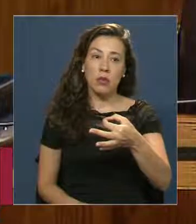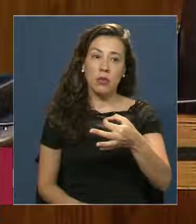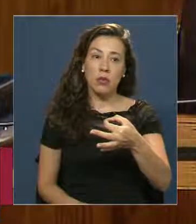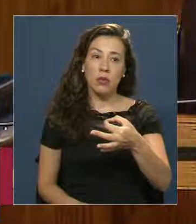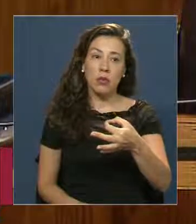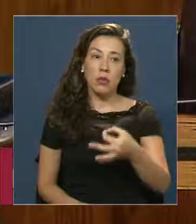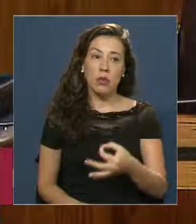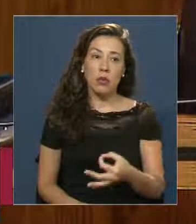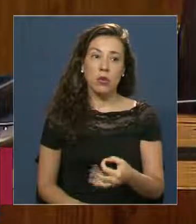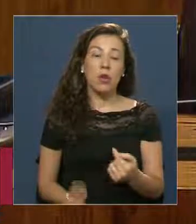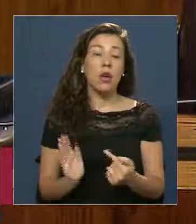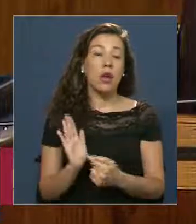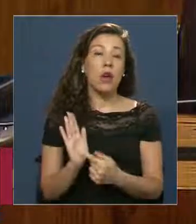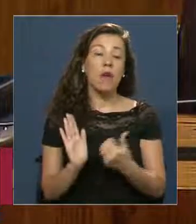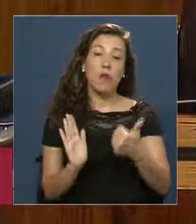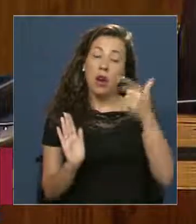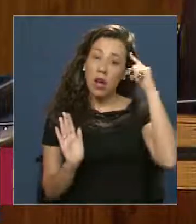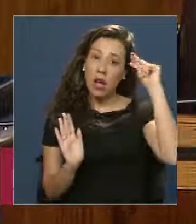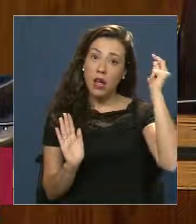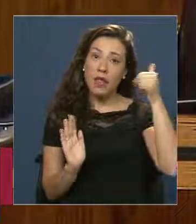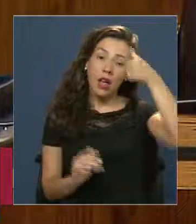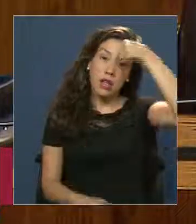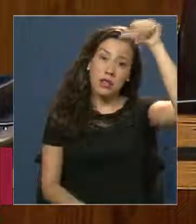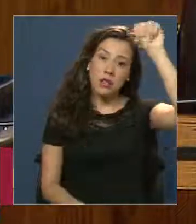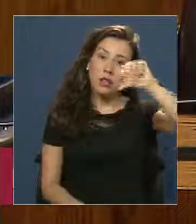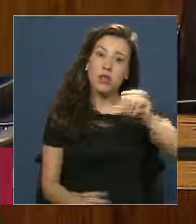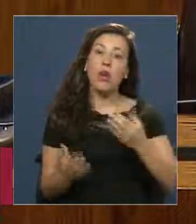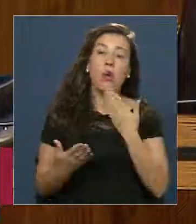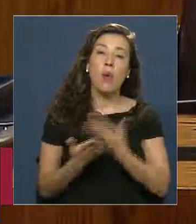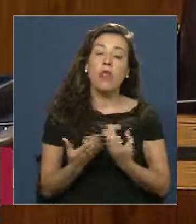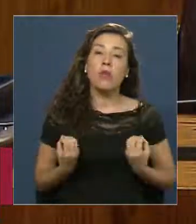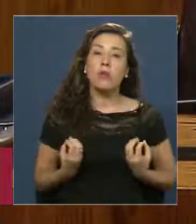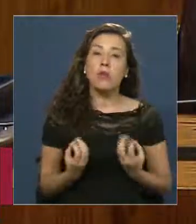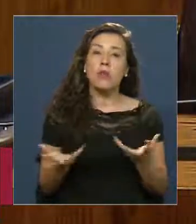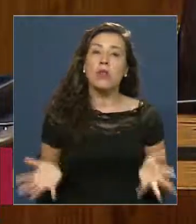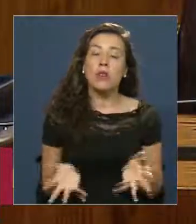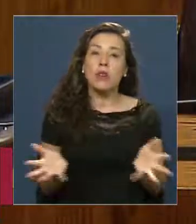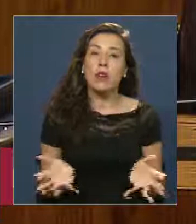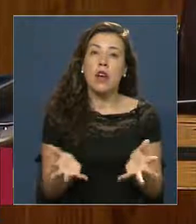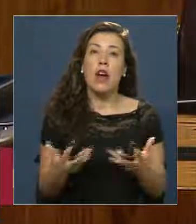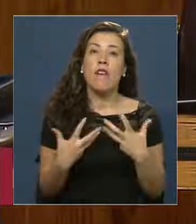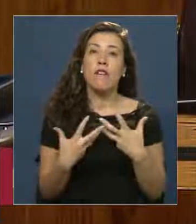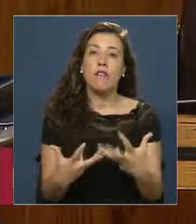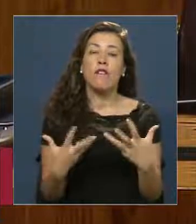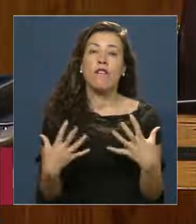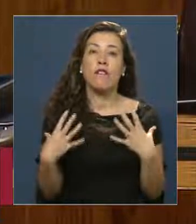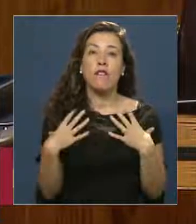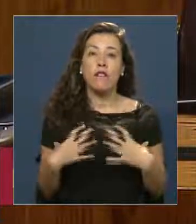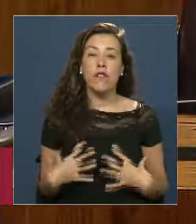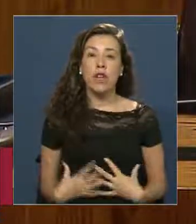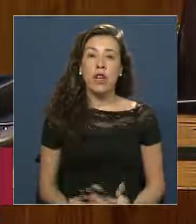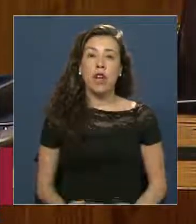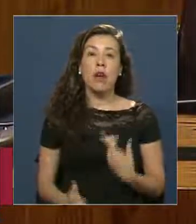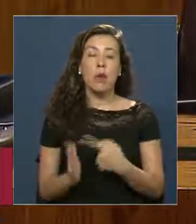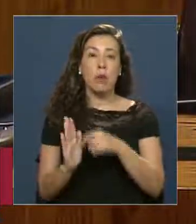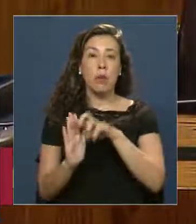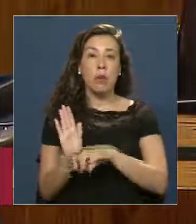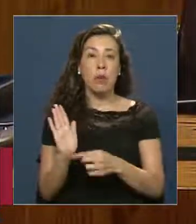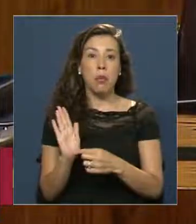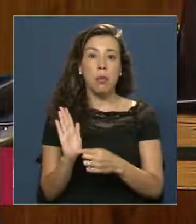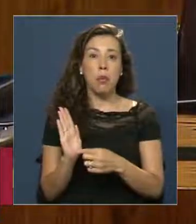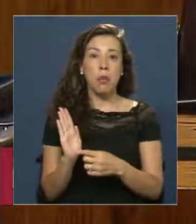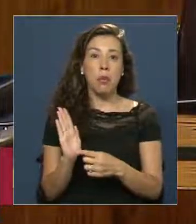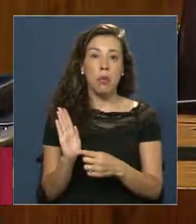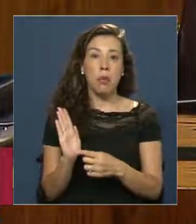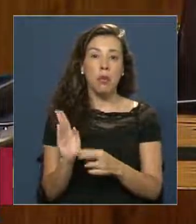este siendo una buena idea la de sancionar la incitación a la violencia física en un proyecto que, por incurrir en otras